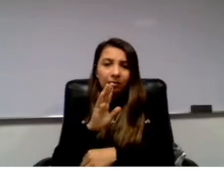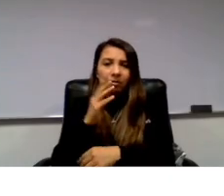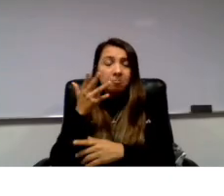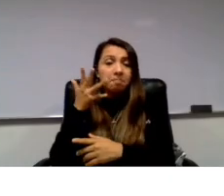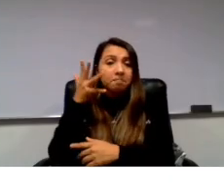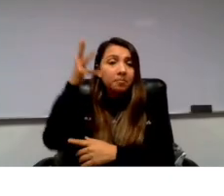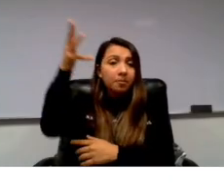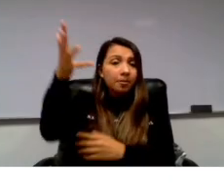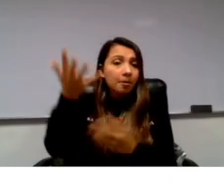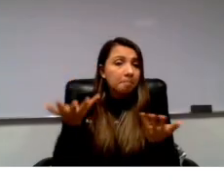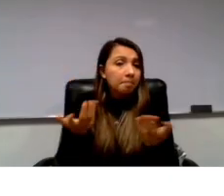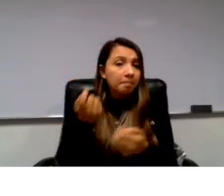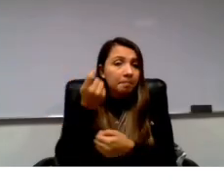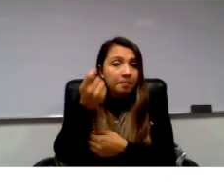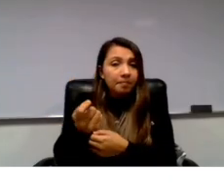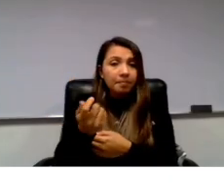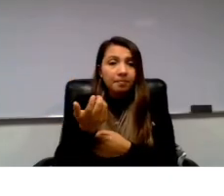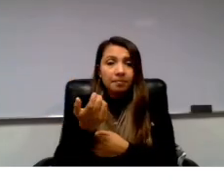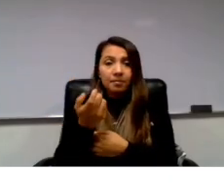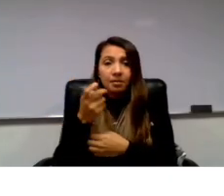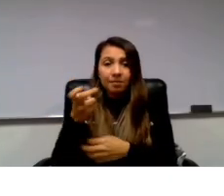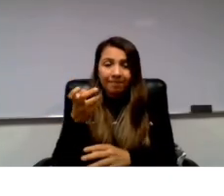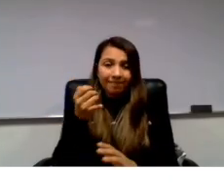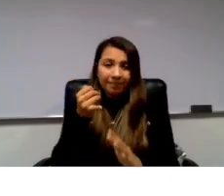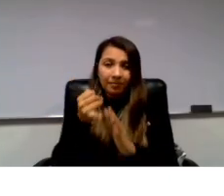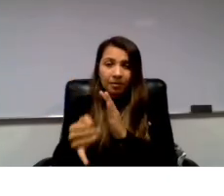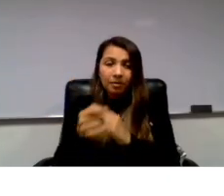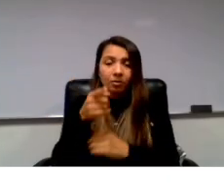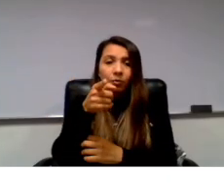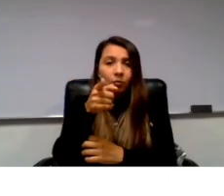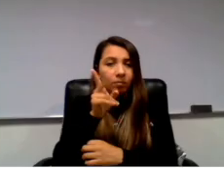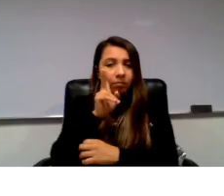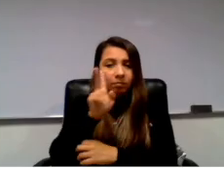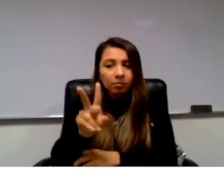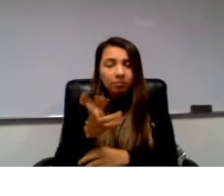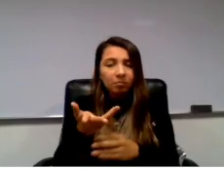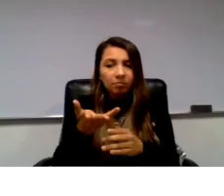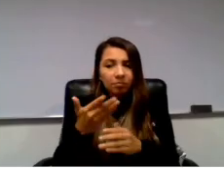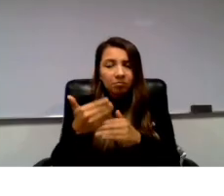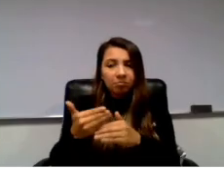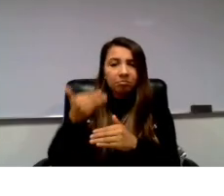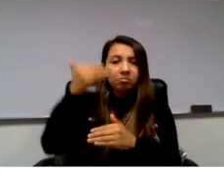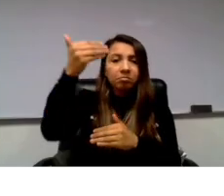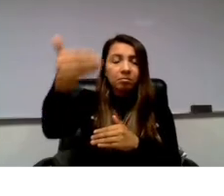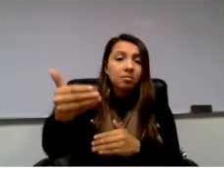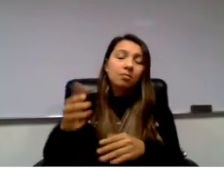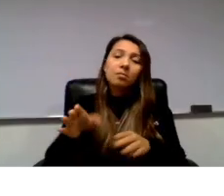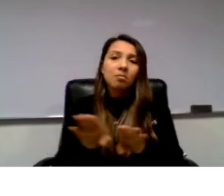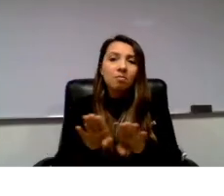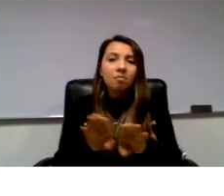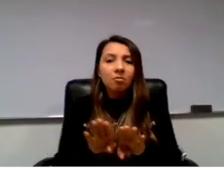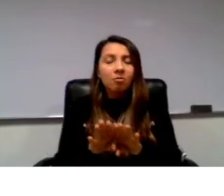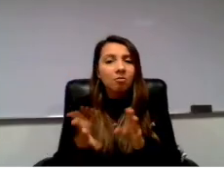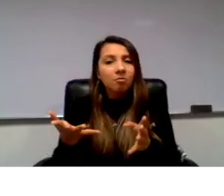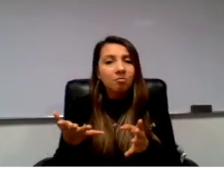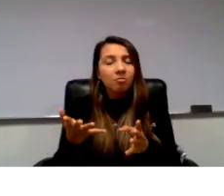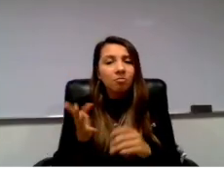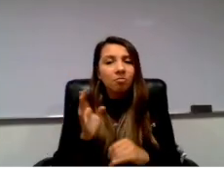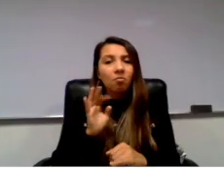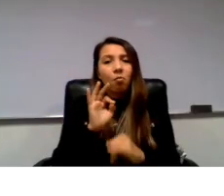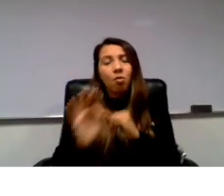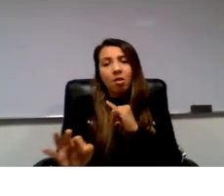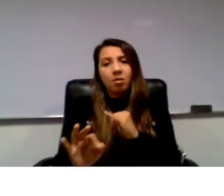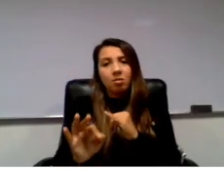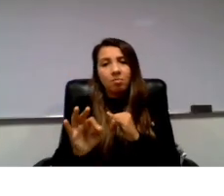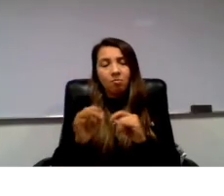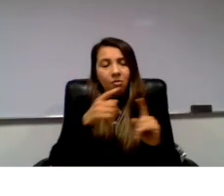¿Hacia dónde iría entonces esta complejidad? O sea, ¿tú cómo ves que sería la siguiente etapa de comprensión del último ancestro